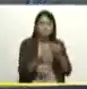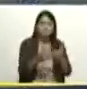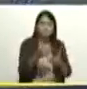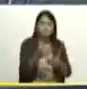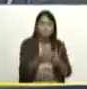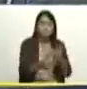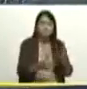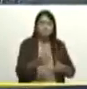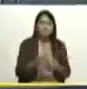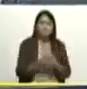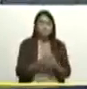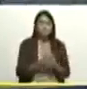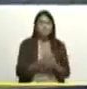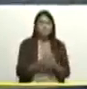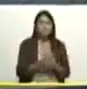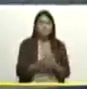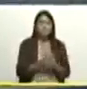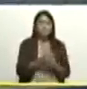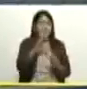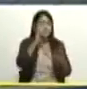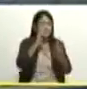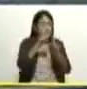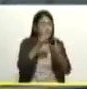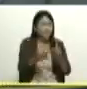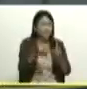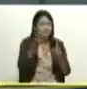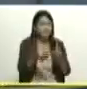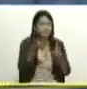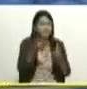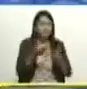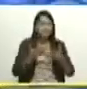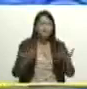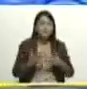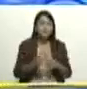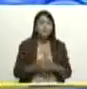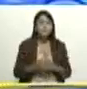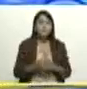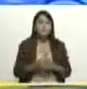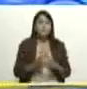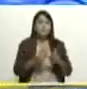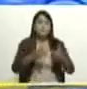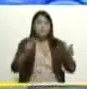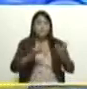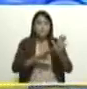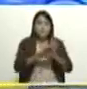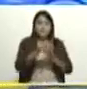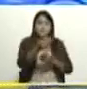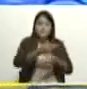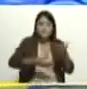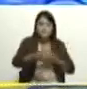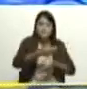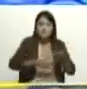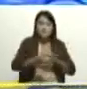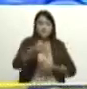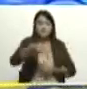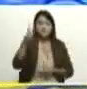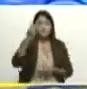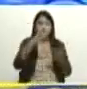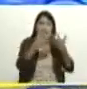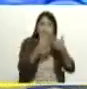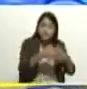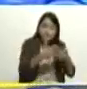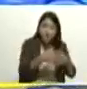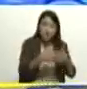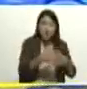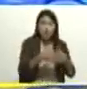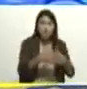estableciendo enfoques con un objetivo estratégico, que es incremento del aparato productivo venezolano, con un enfoque